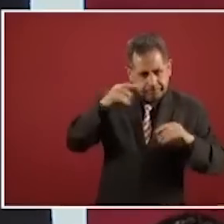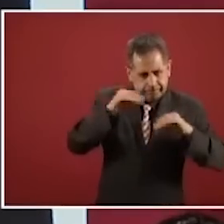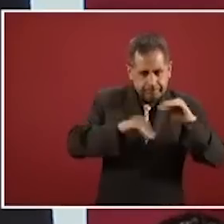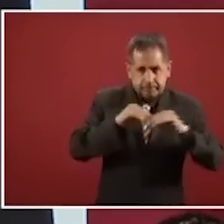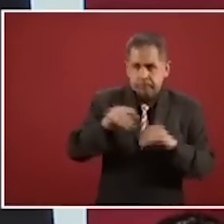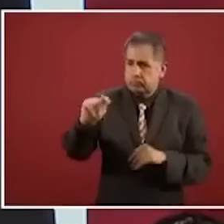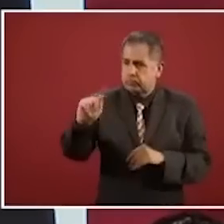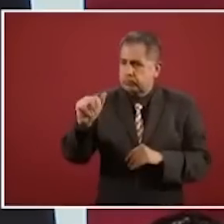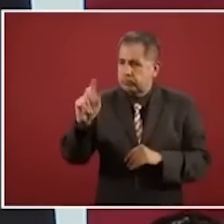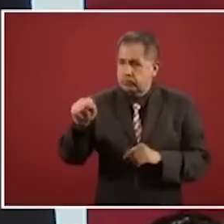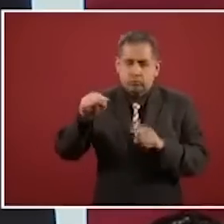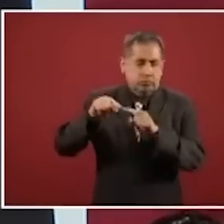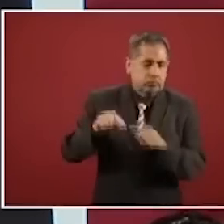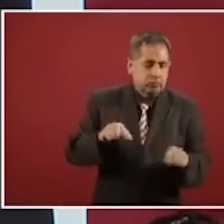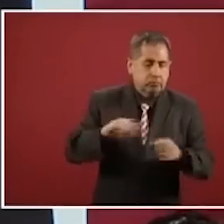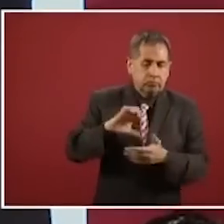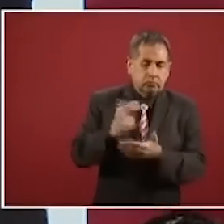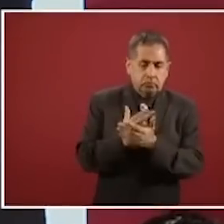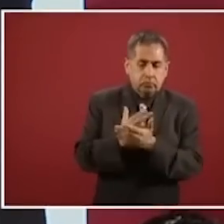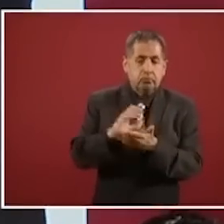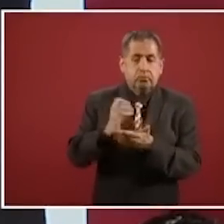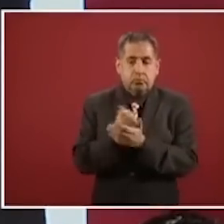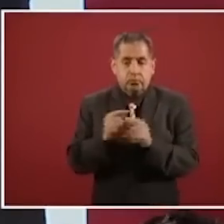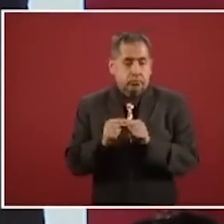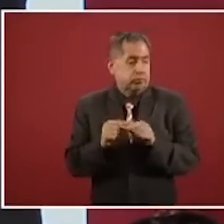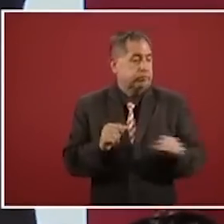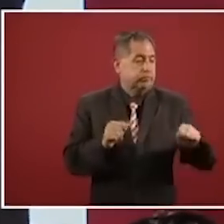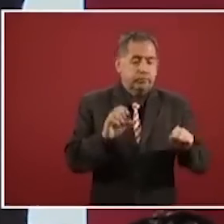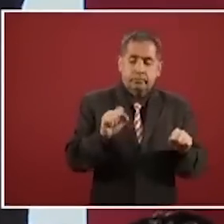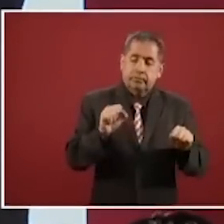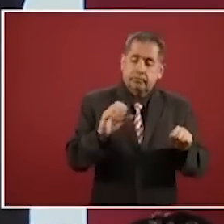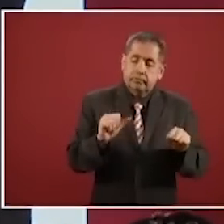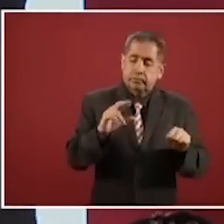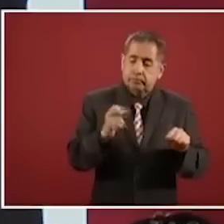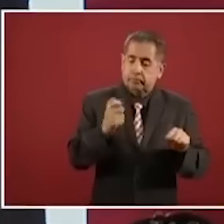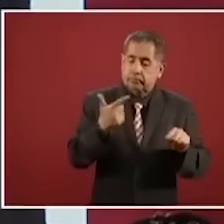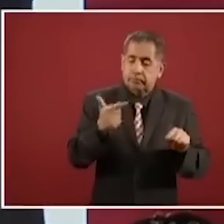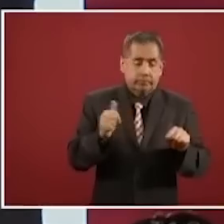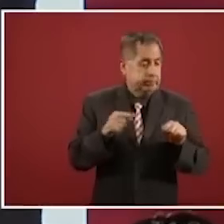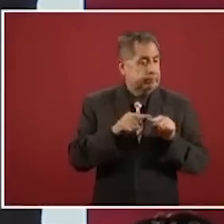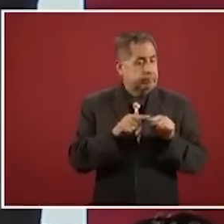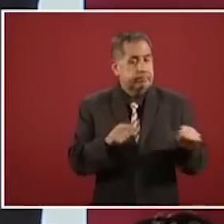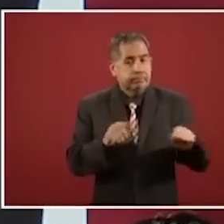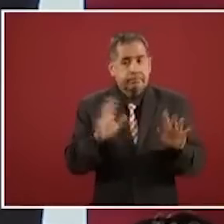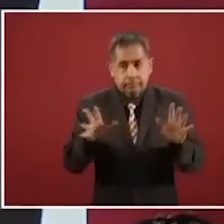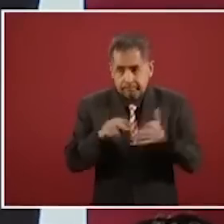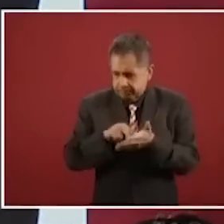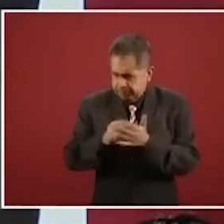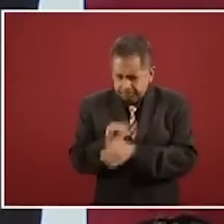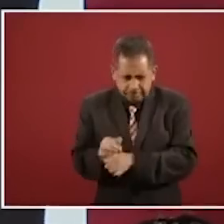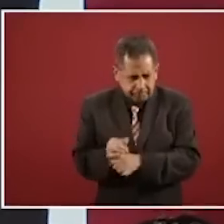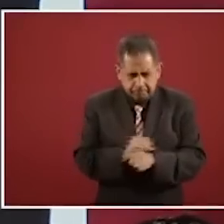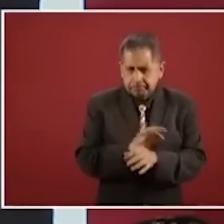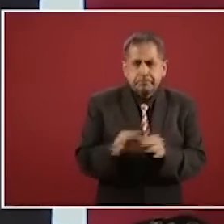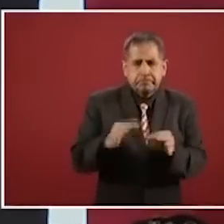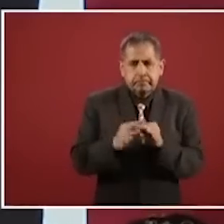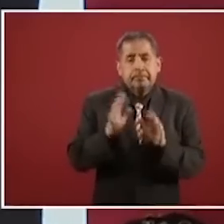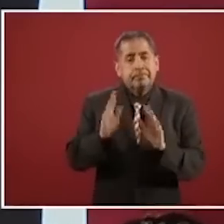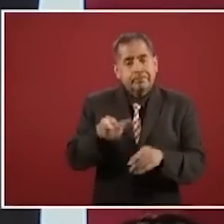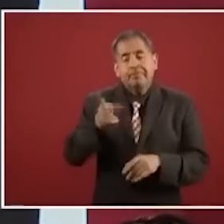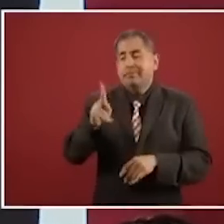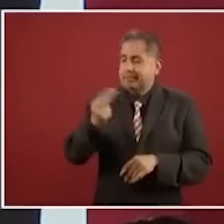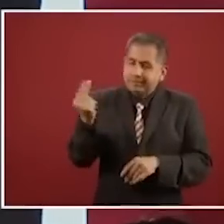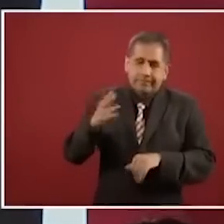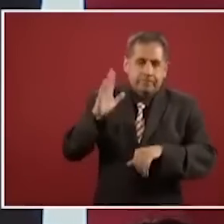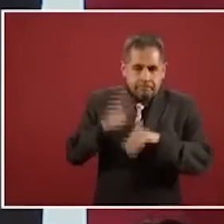Tulum hacia Chetumal y Chetumal Escárcega, que esto está, si bien hay datos ya de ingeniería básica, pero se necesita ya